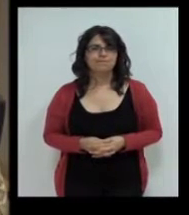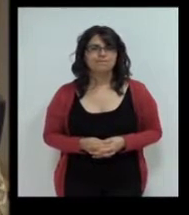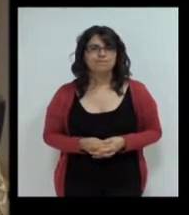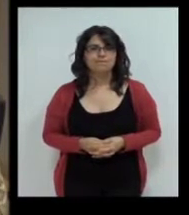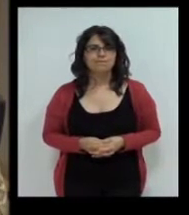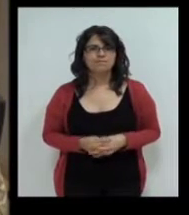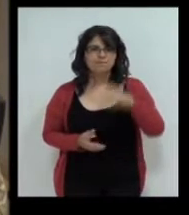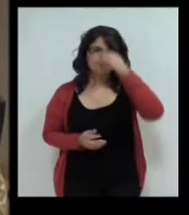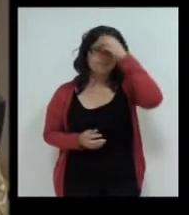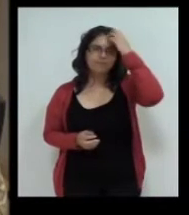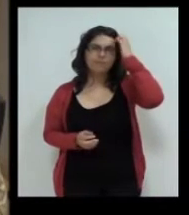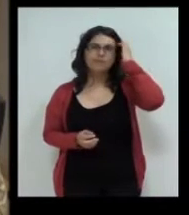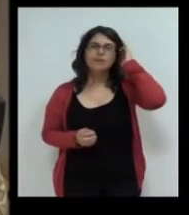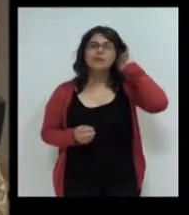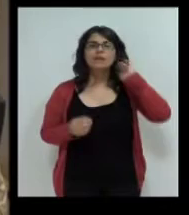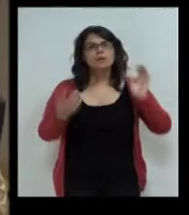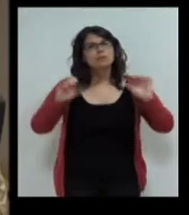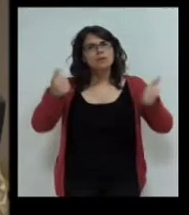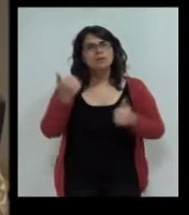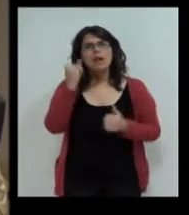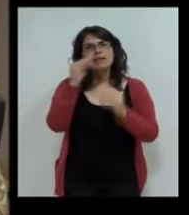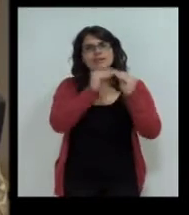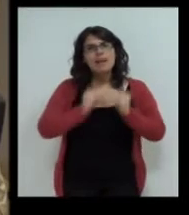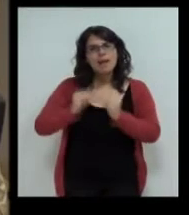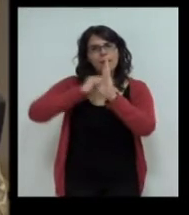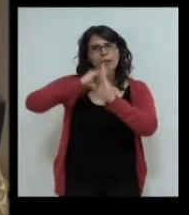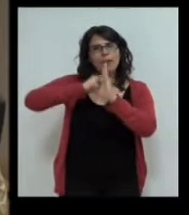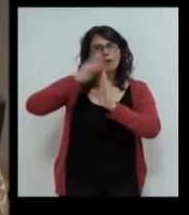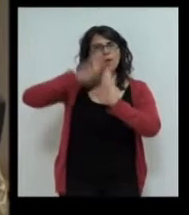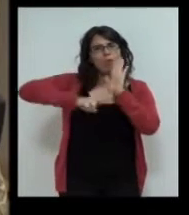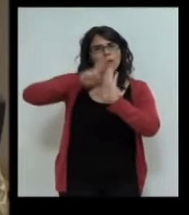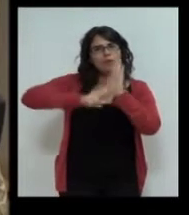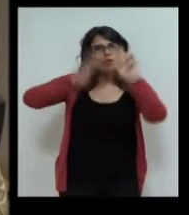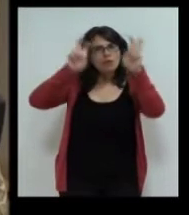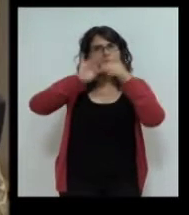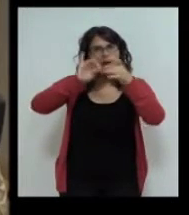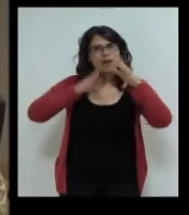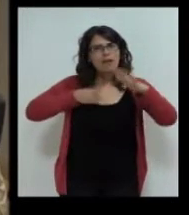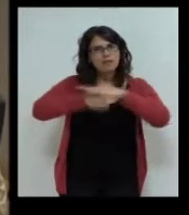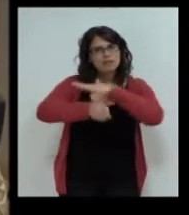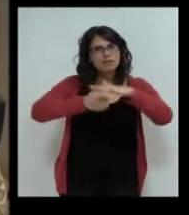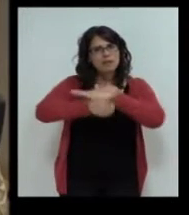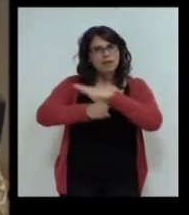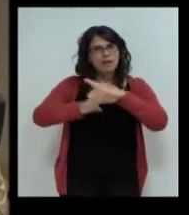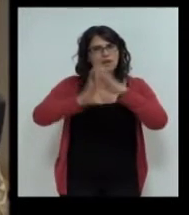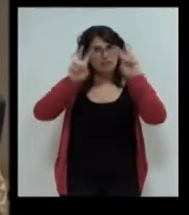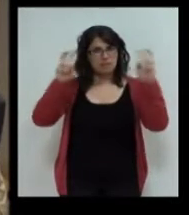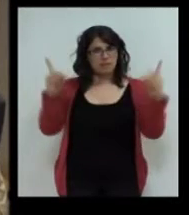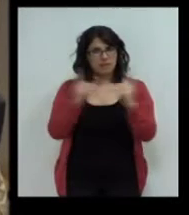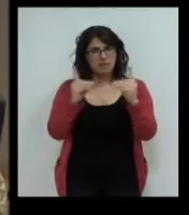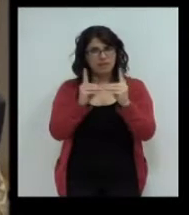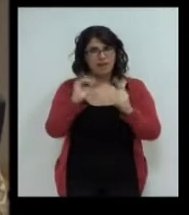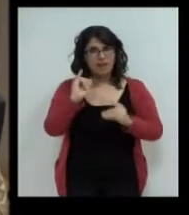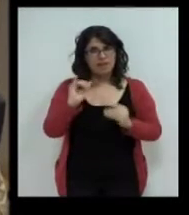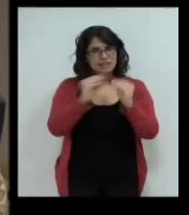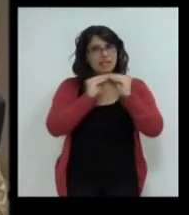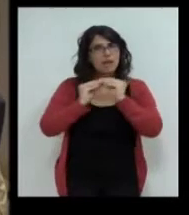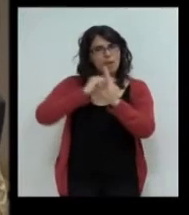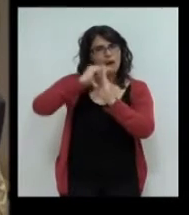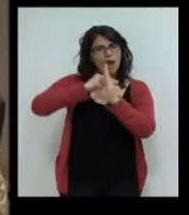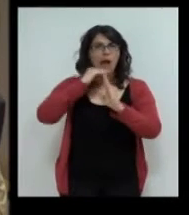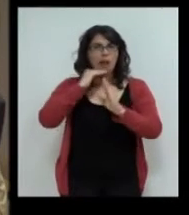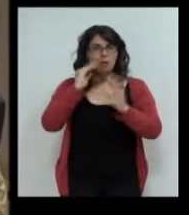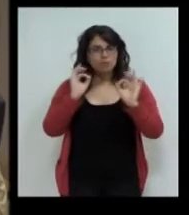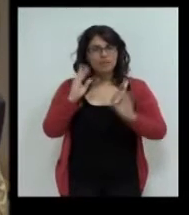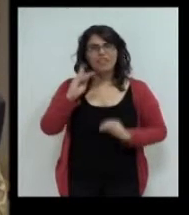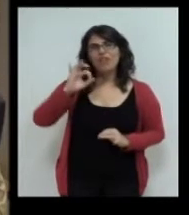Vamos a empezar. ¿Existen estándares o algún tipo de regulación en cuanto a la accesibilidad de la televisión digital, la televisión a la carta? Dionisio, por